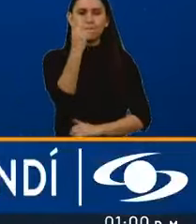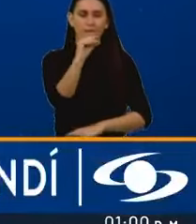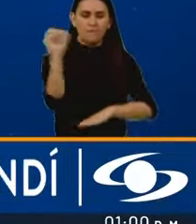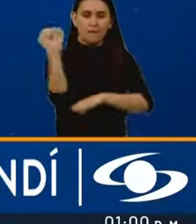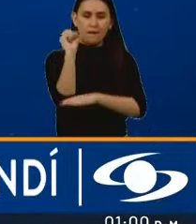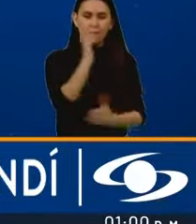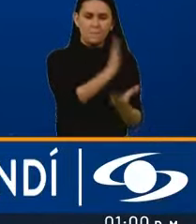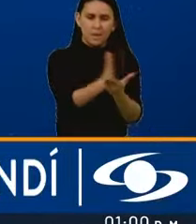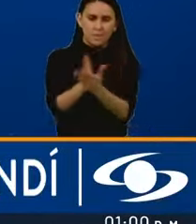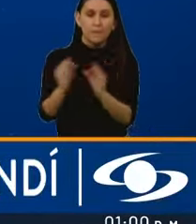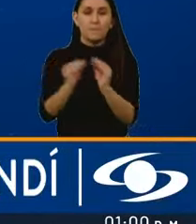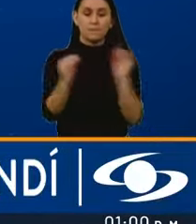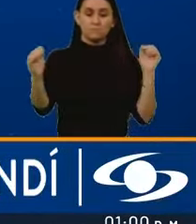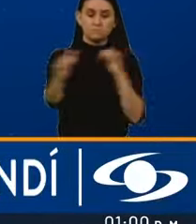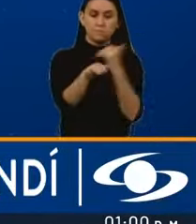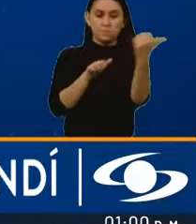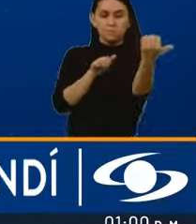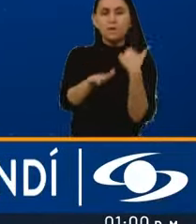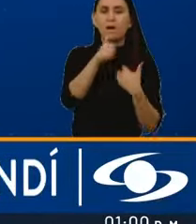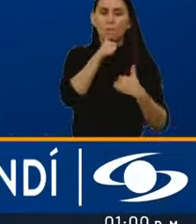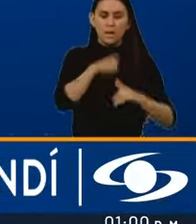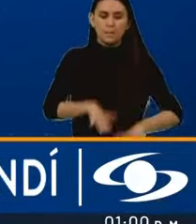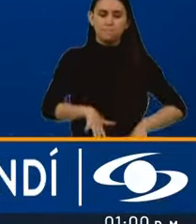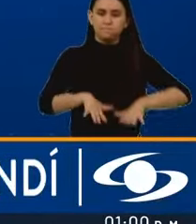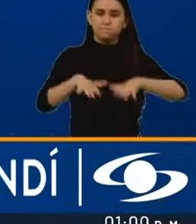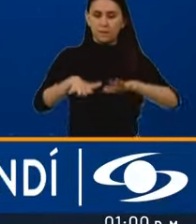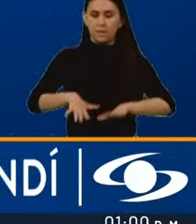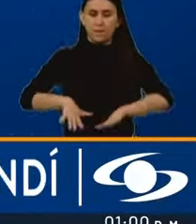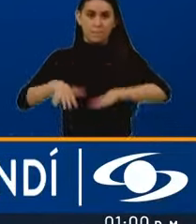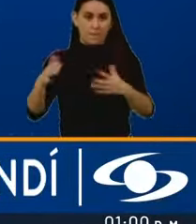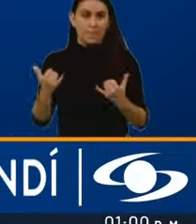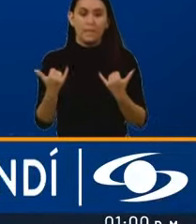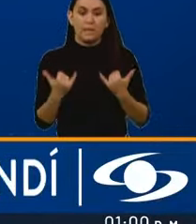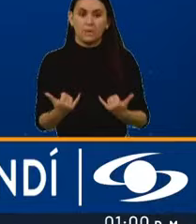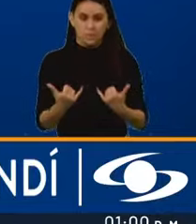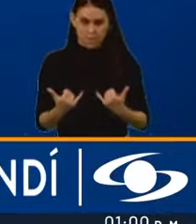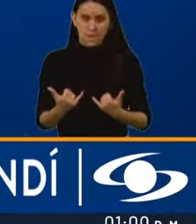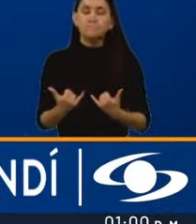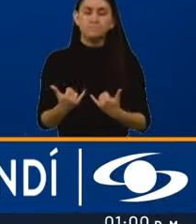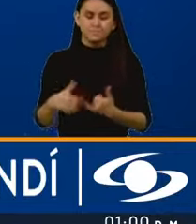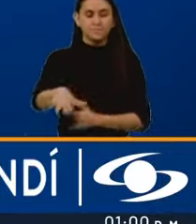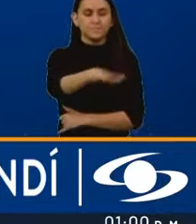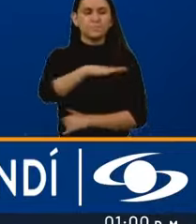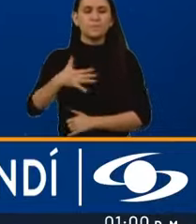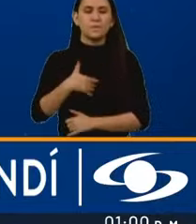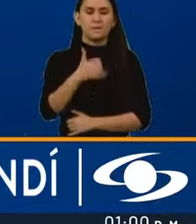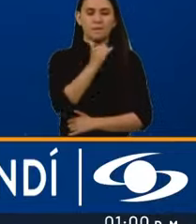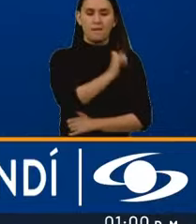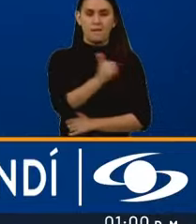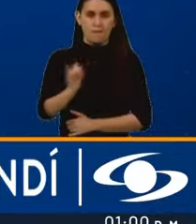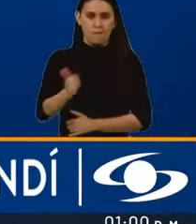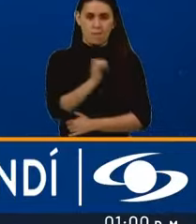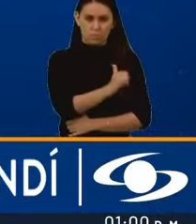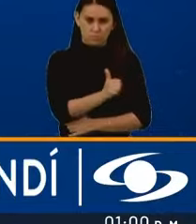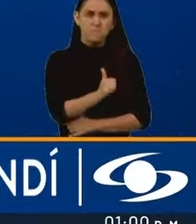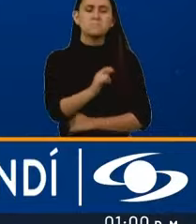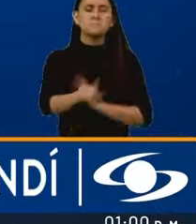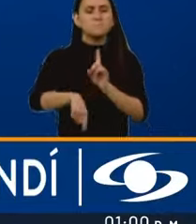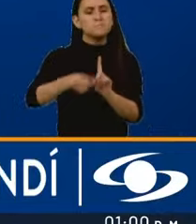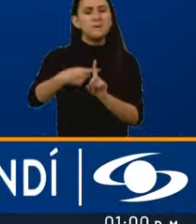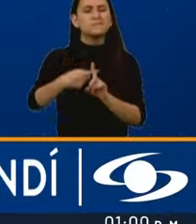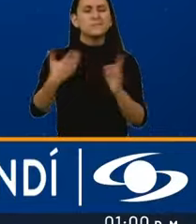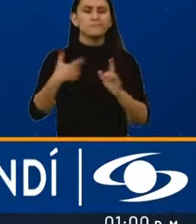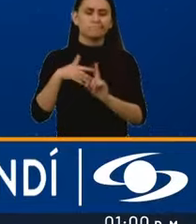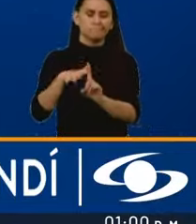y vías principales llenas de agua. En este mismo hecho aquí en Jamundí resultó afectada la vida de